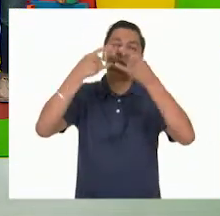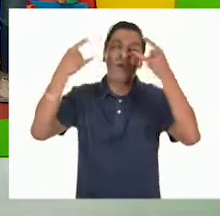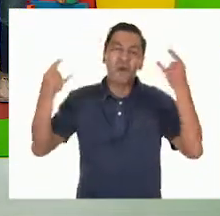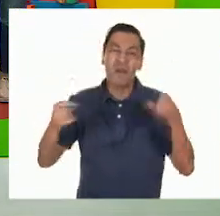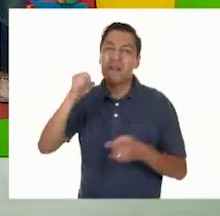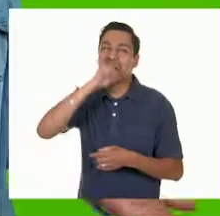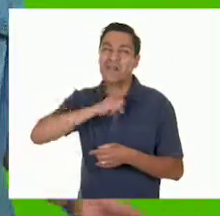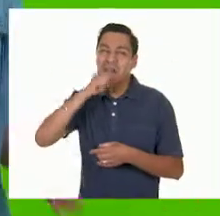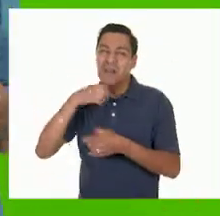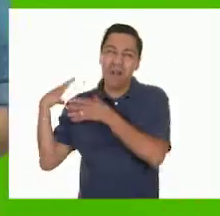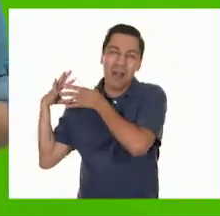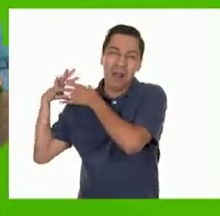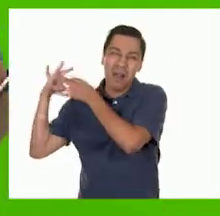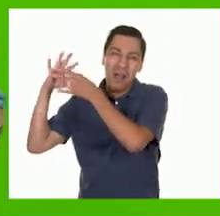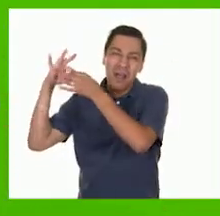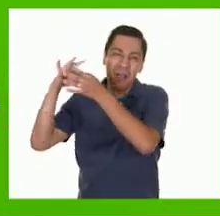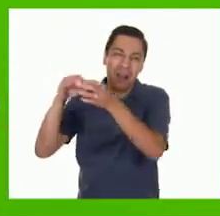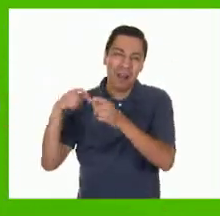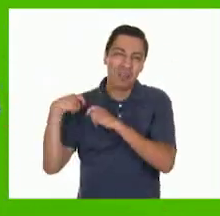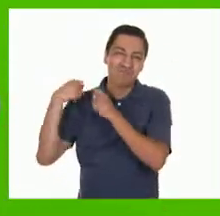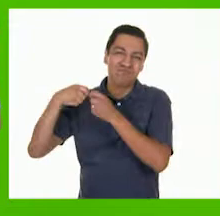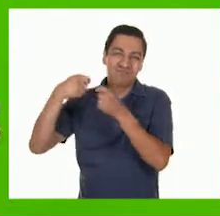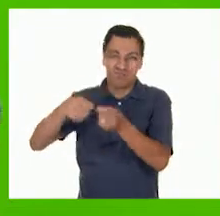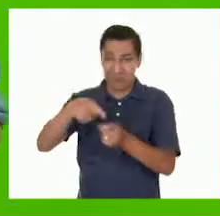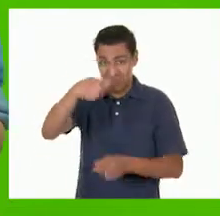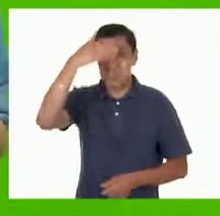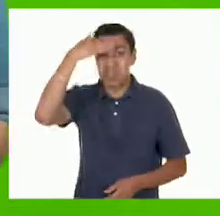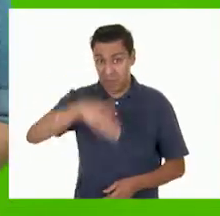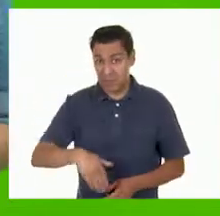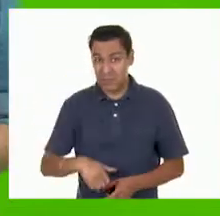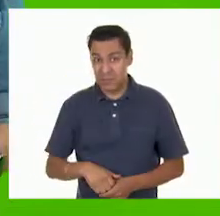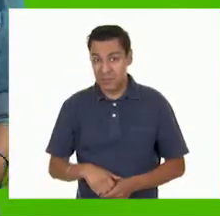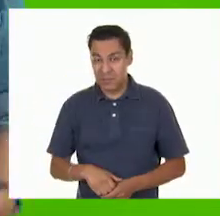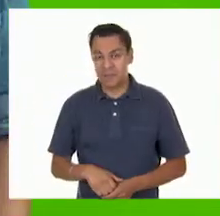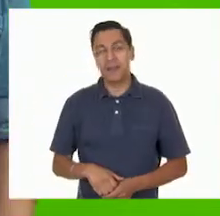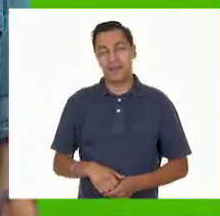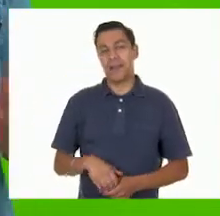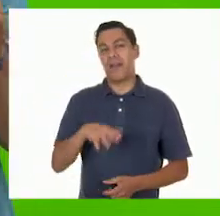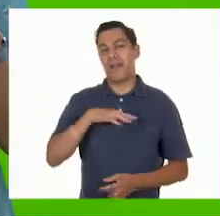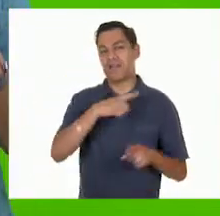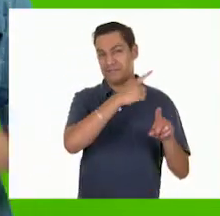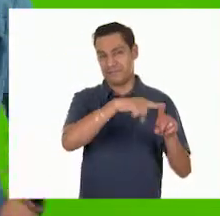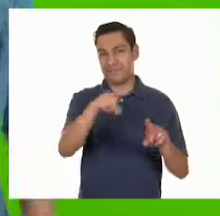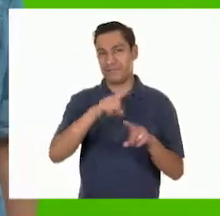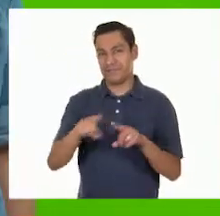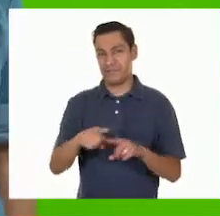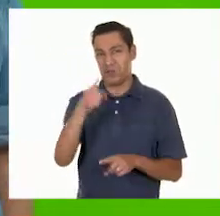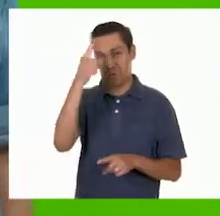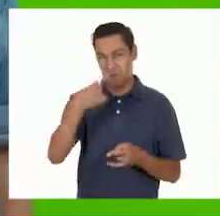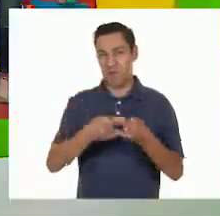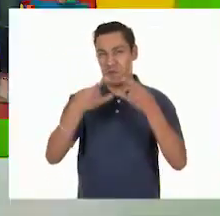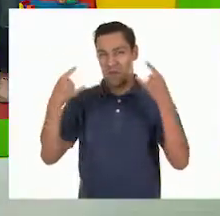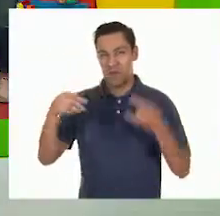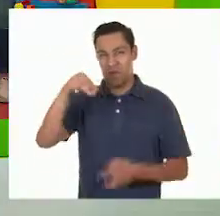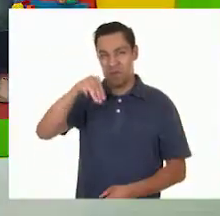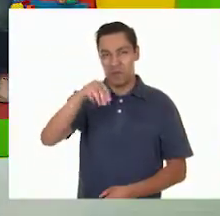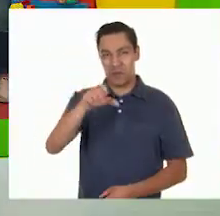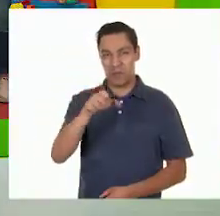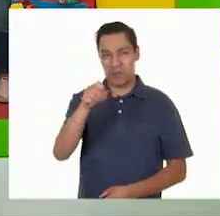maíz existen varias leyendas acerca del origen del maíz conoceremos una leyenda mexica